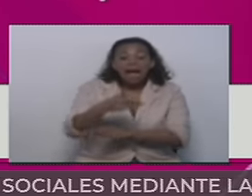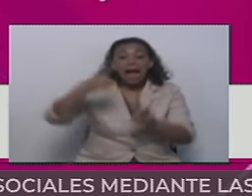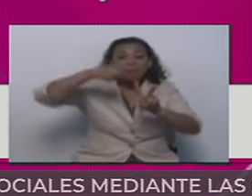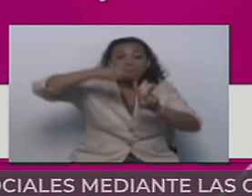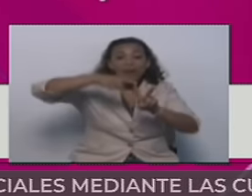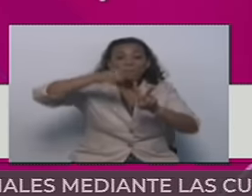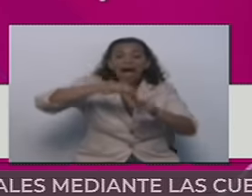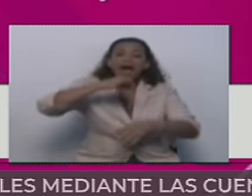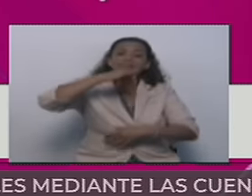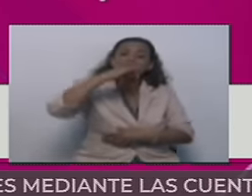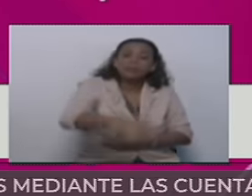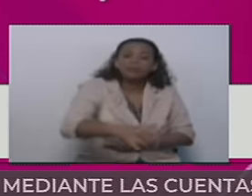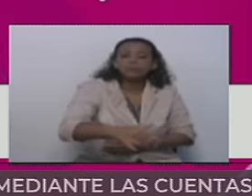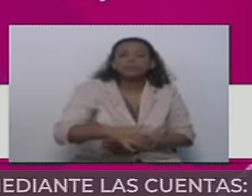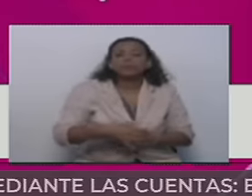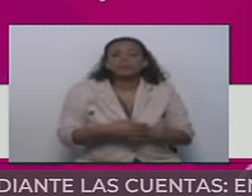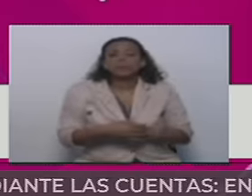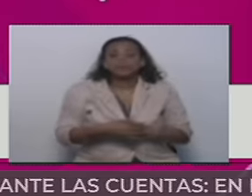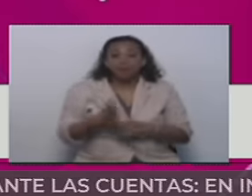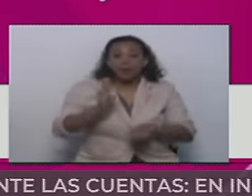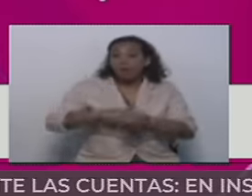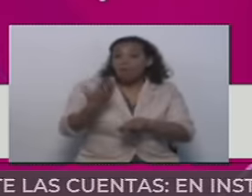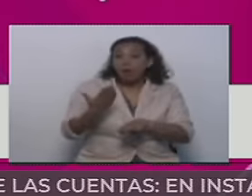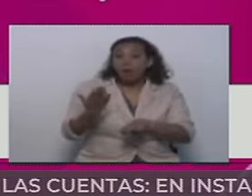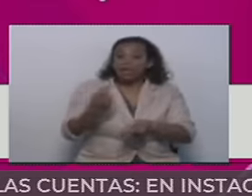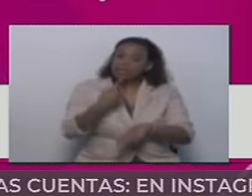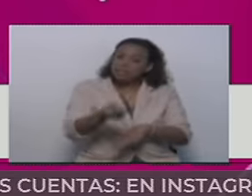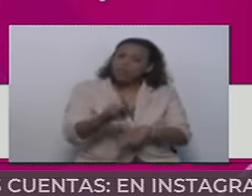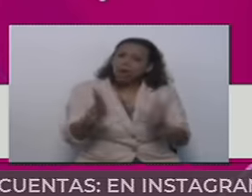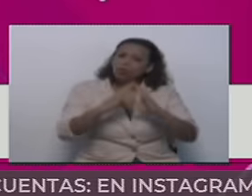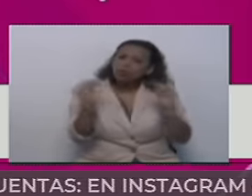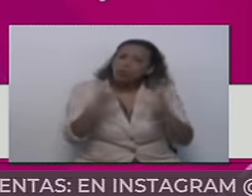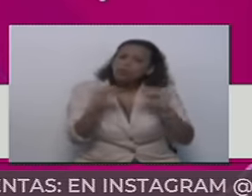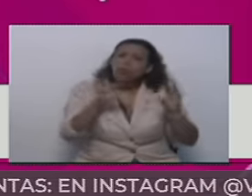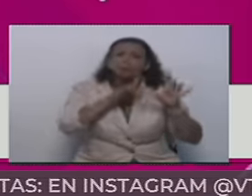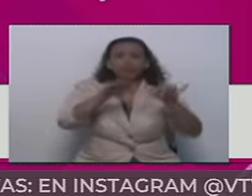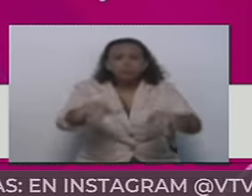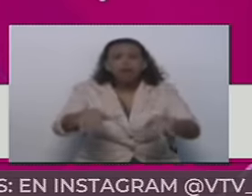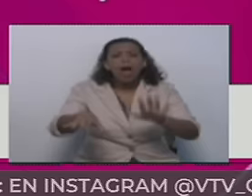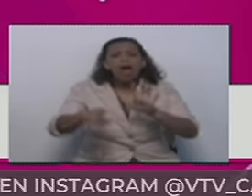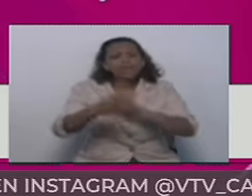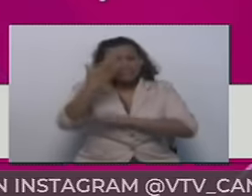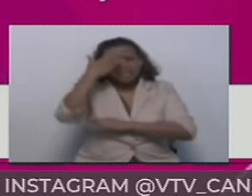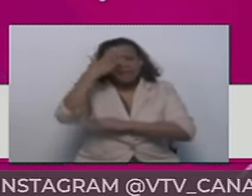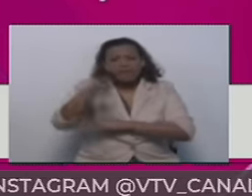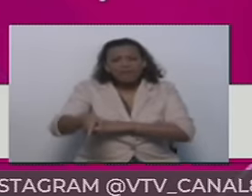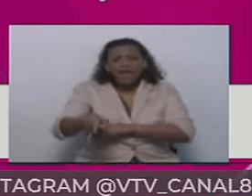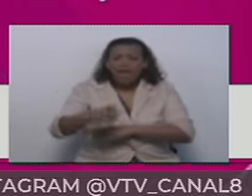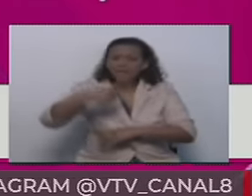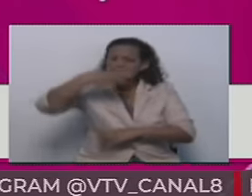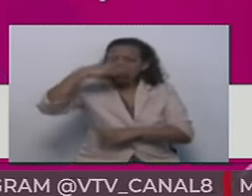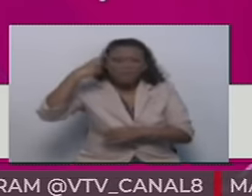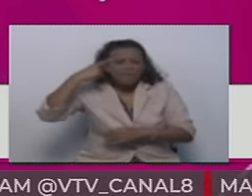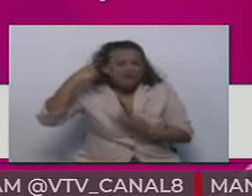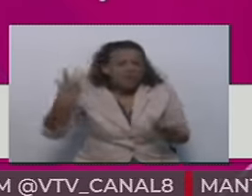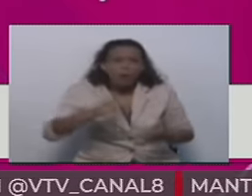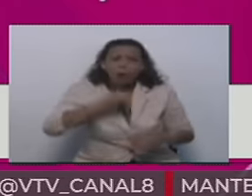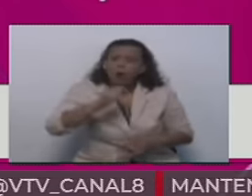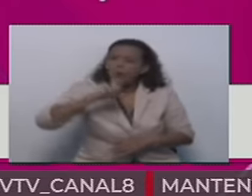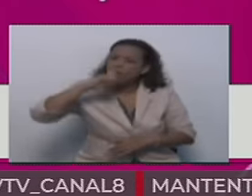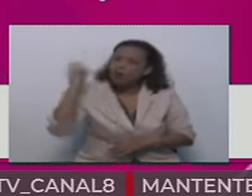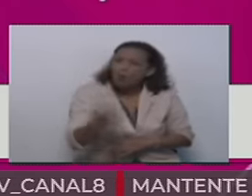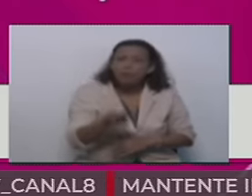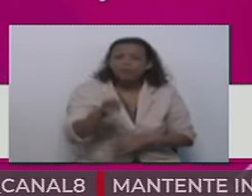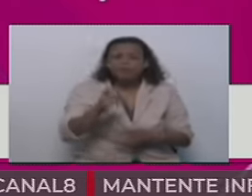a denunciar. ¿Por qué? Porque ella decía, todo el mundo tiene que saber el fascismo, el odio que hay,